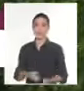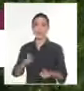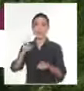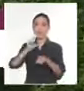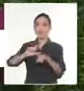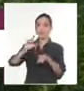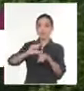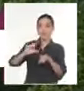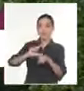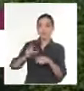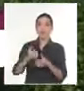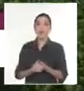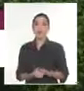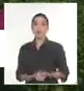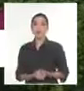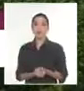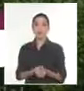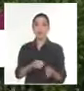cañero.